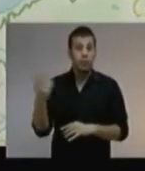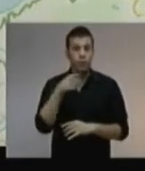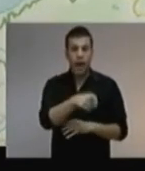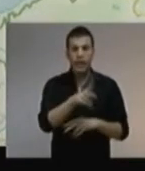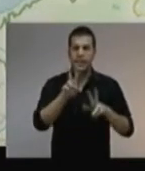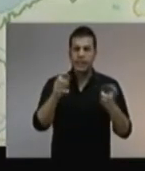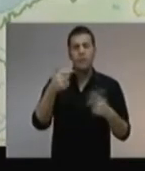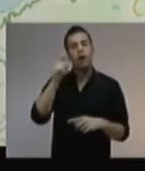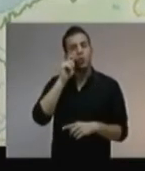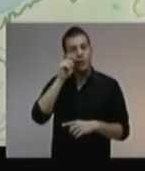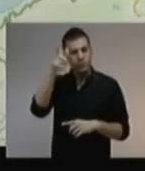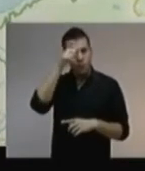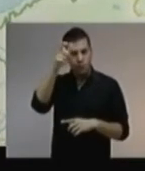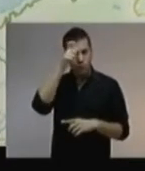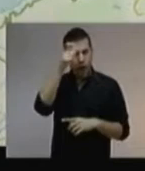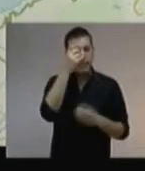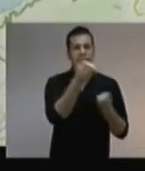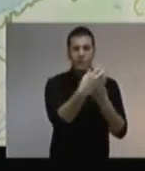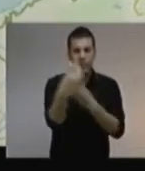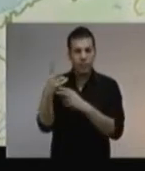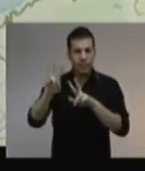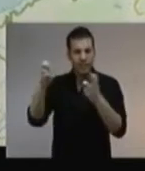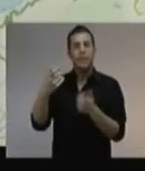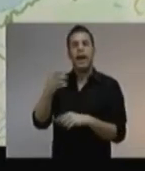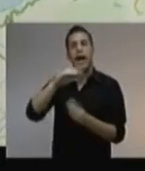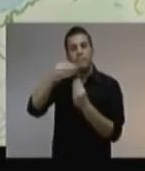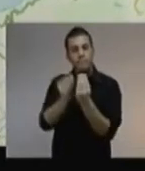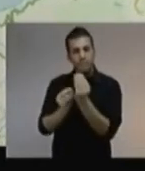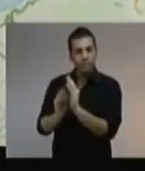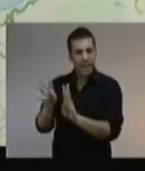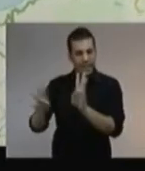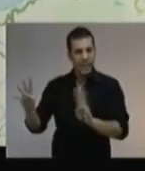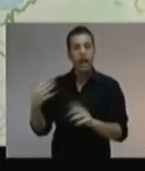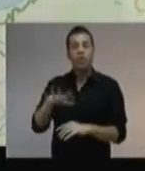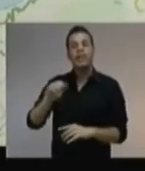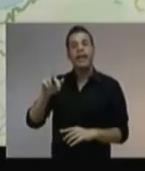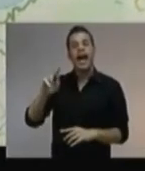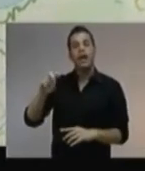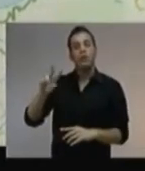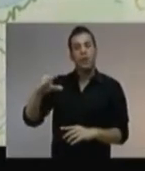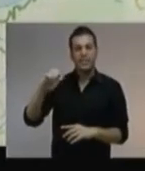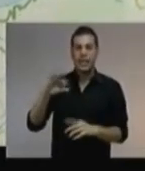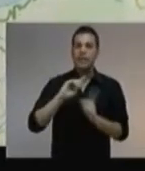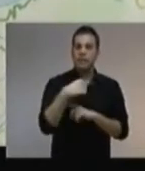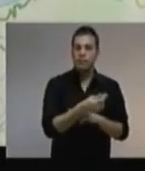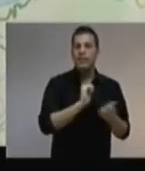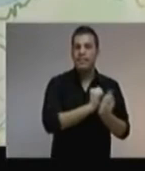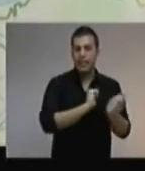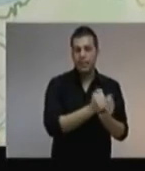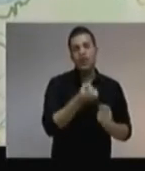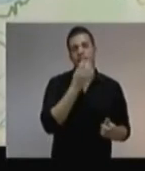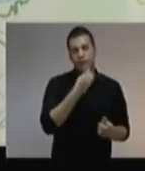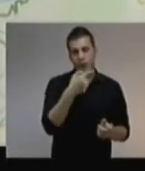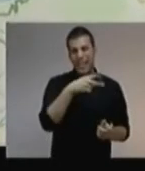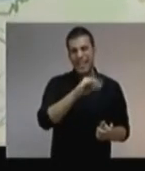nos informamos sobre la oferta de turismo rural en una finca de plataneras en Arucas, para probar después el queso de flor con denominación de origen en Guía.